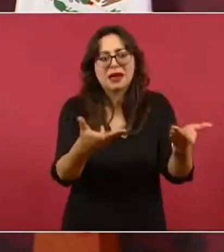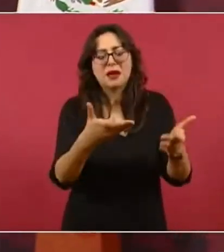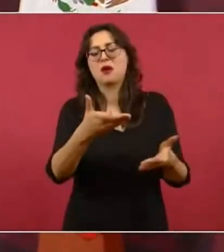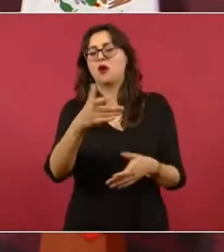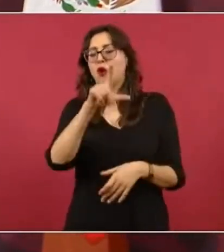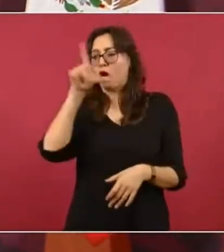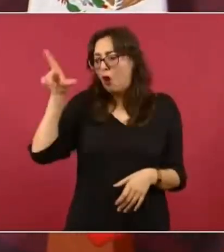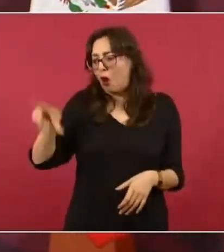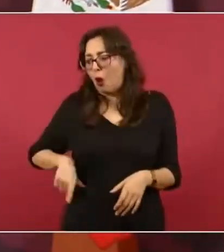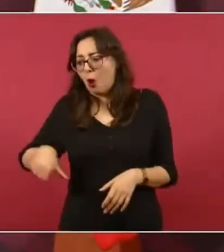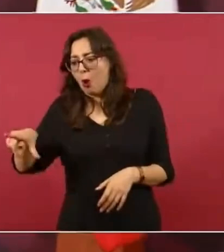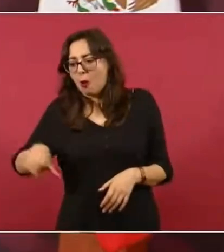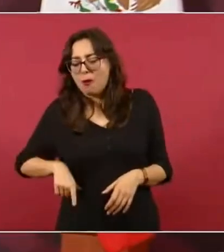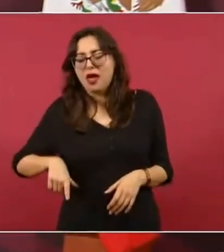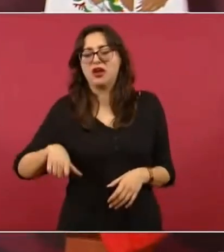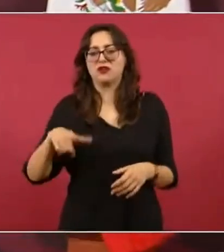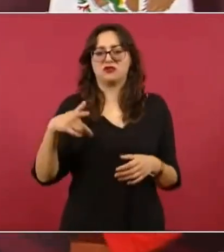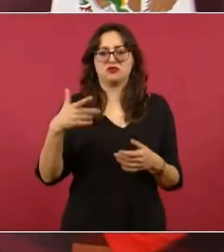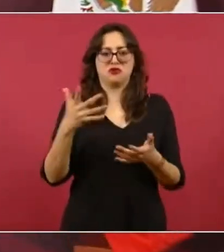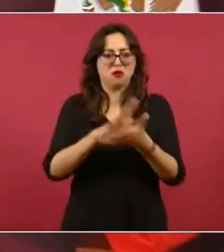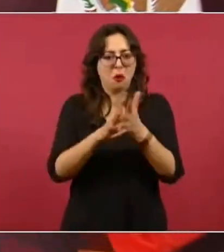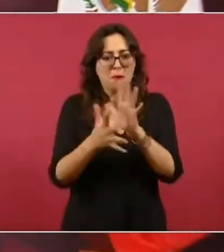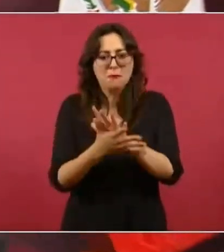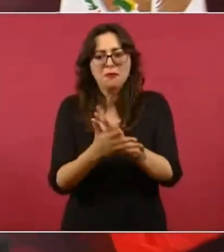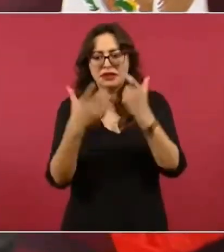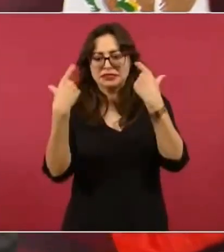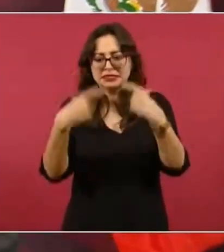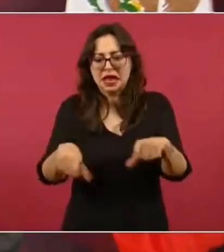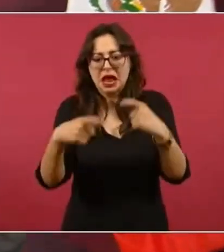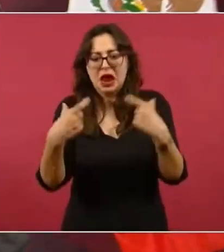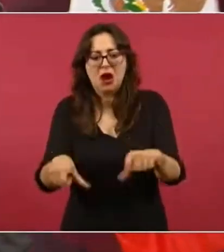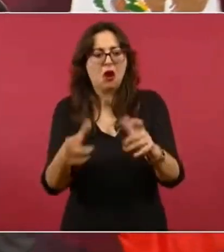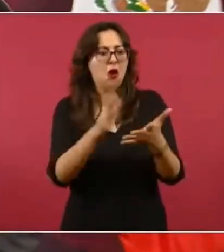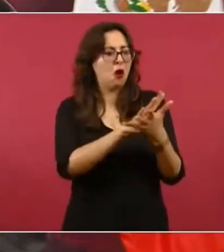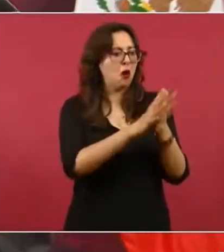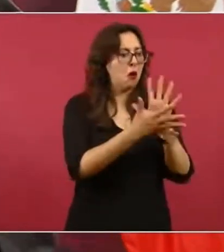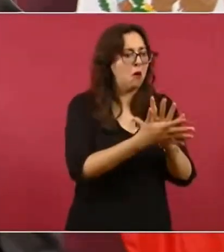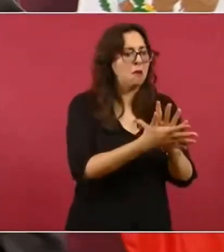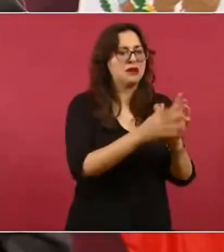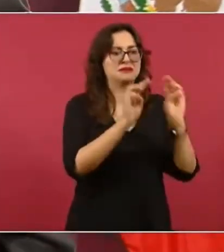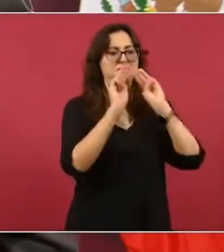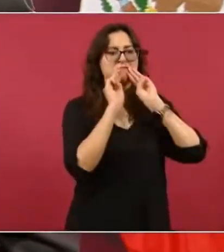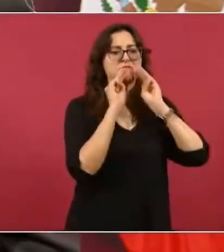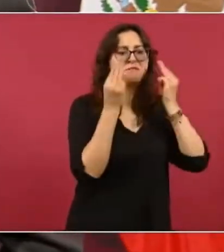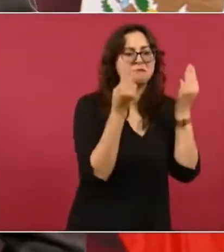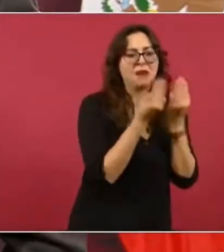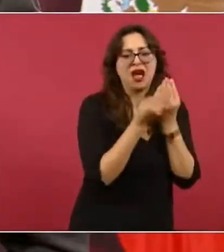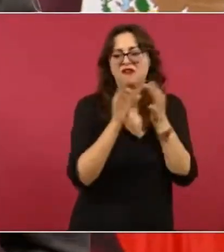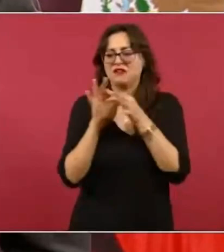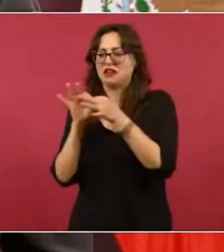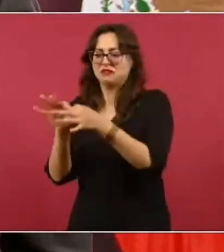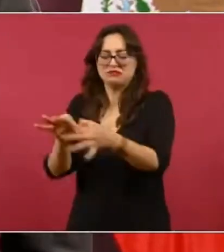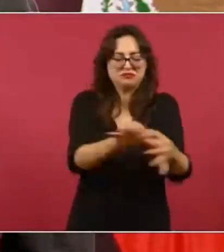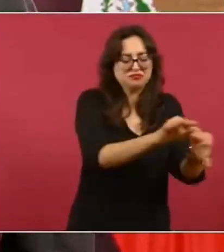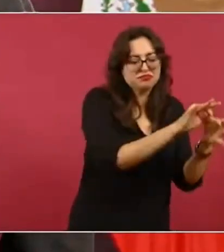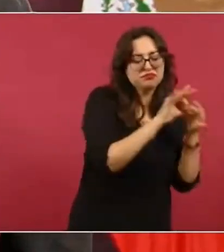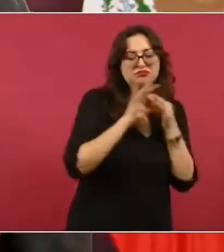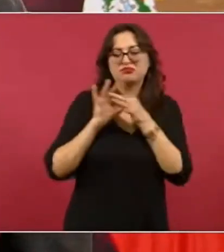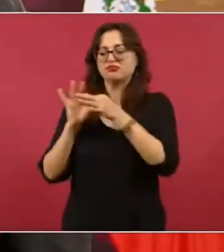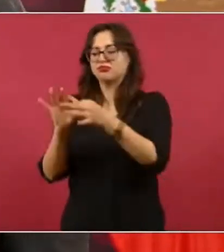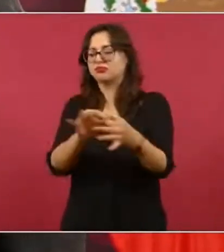entre poder económico, poder político, cómo el poder económico y el poder político se nutren, se